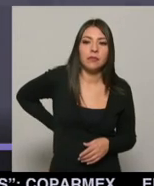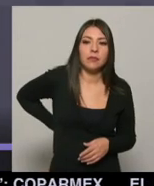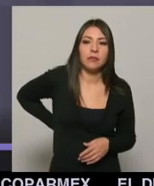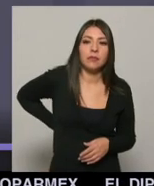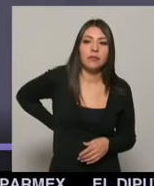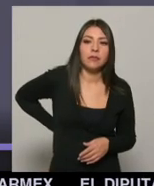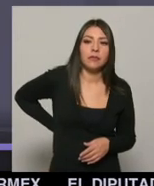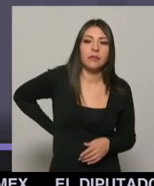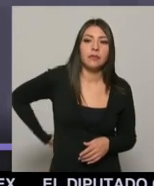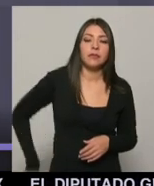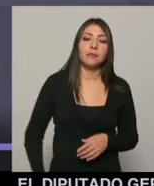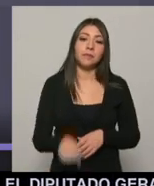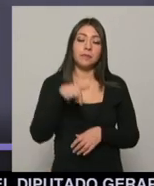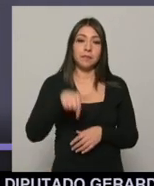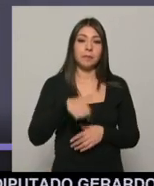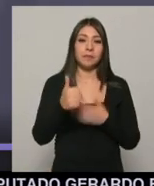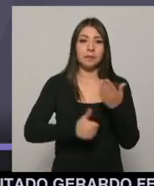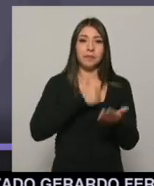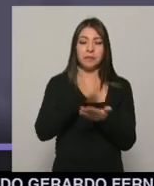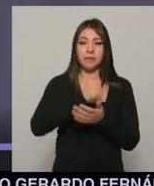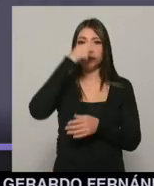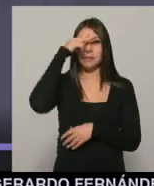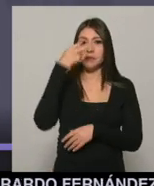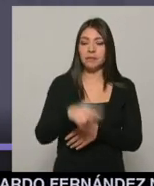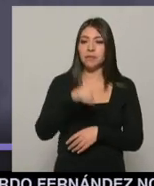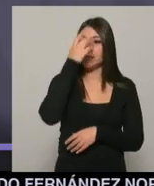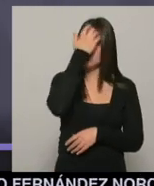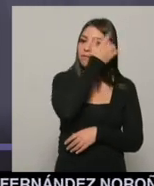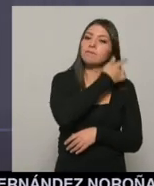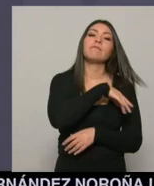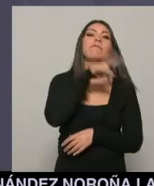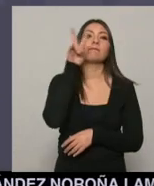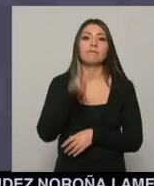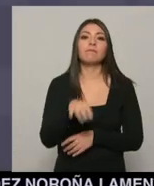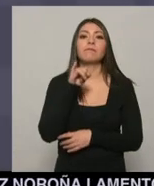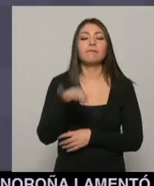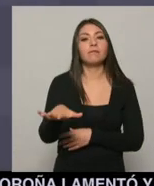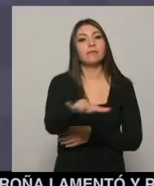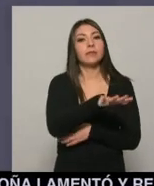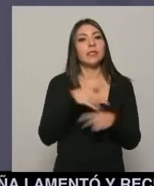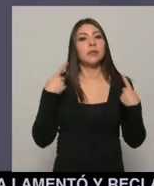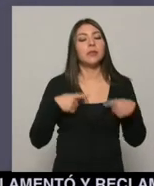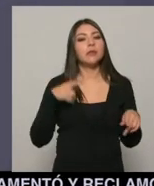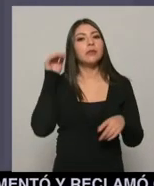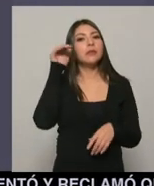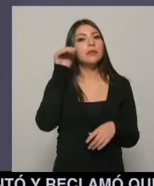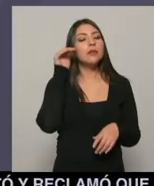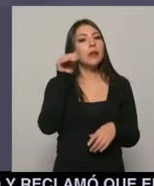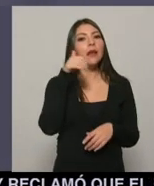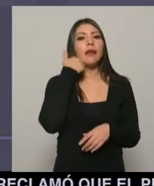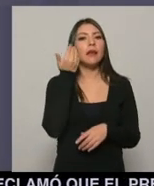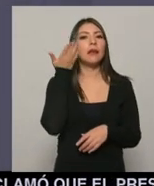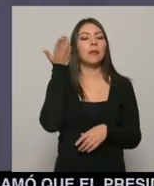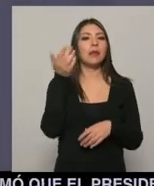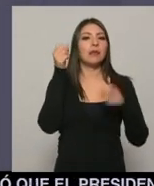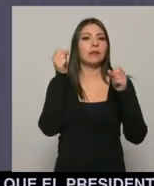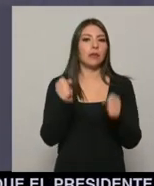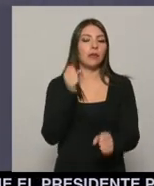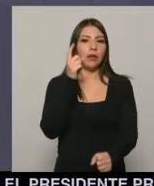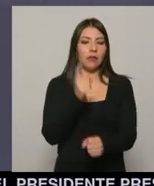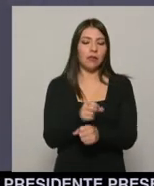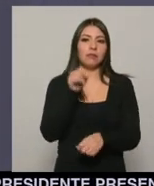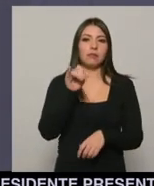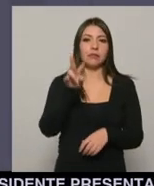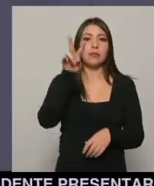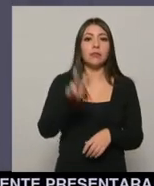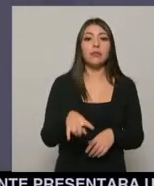de México, creo, sin lugar a dudas, la gran demanda de toda la sociedad es la seguridad. Ahí es muy claro que